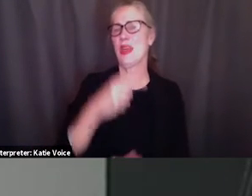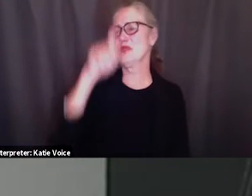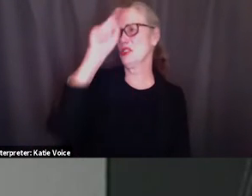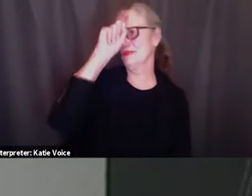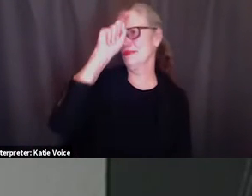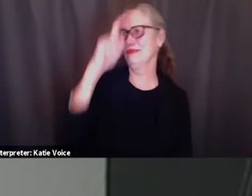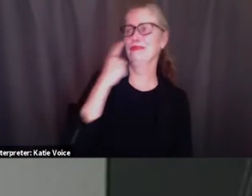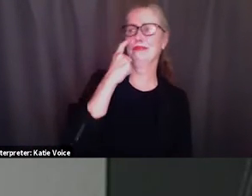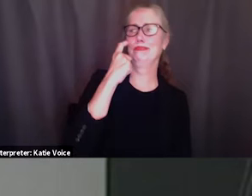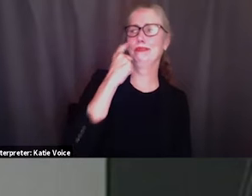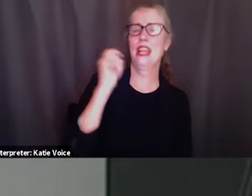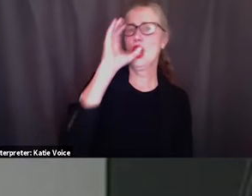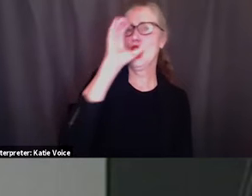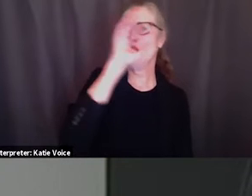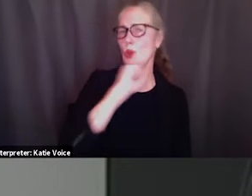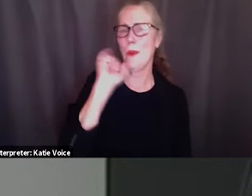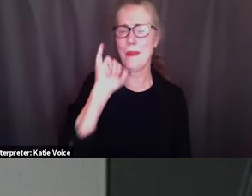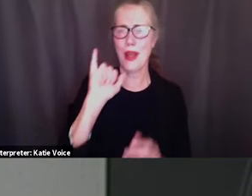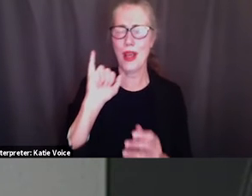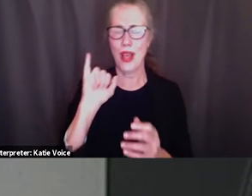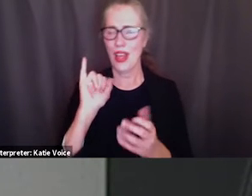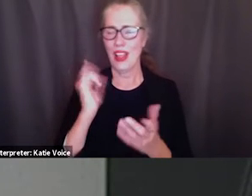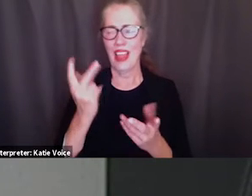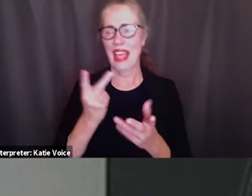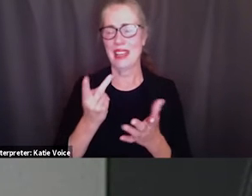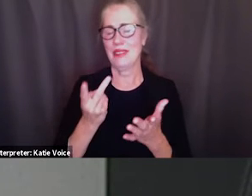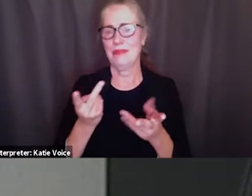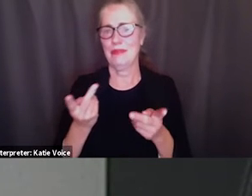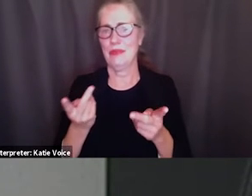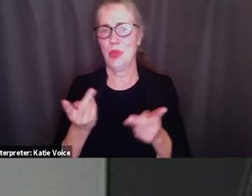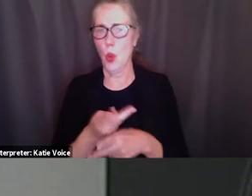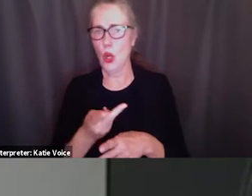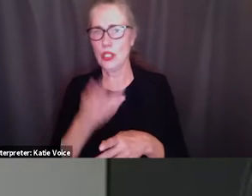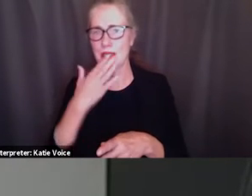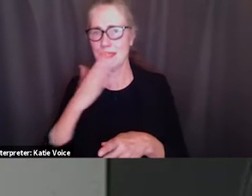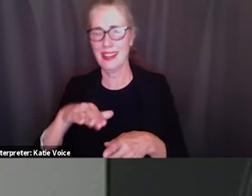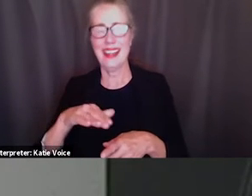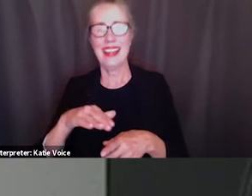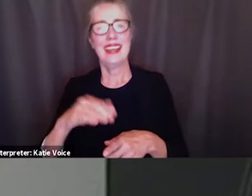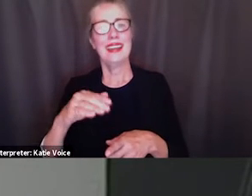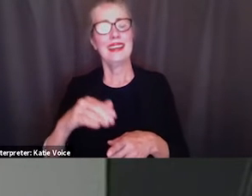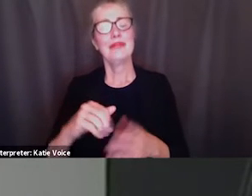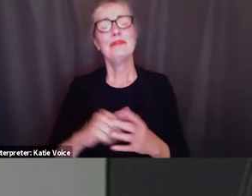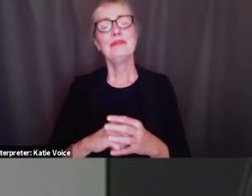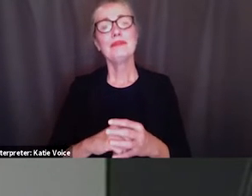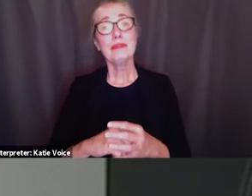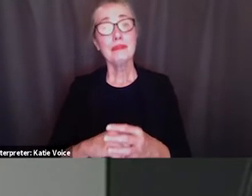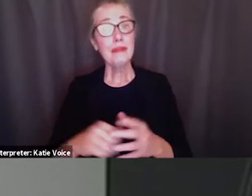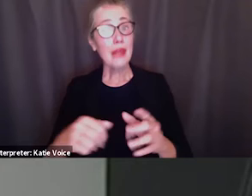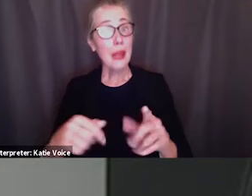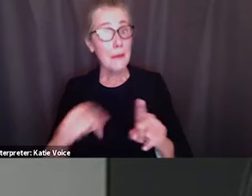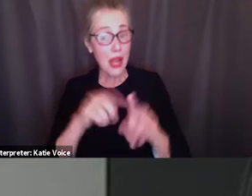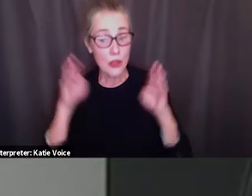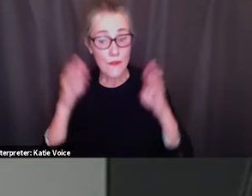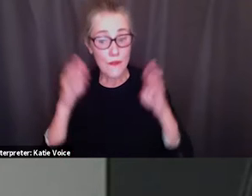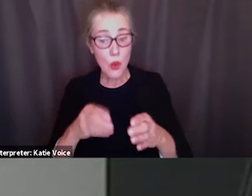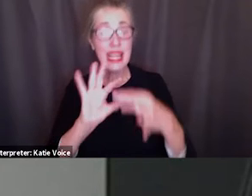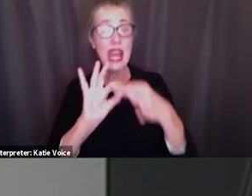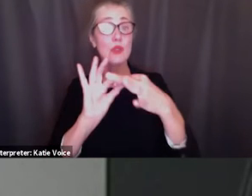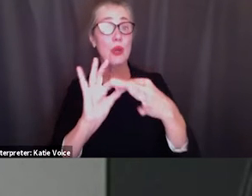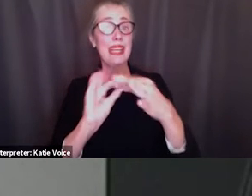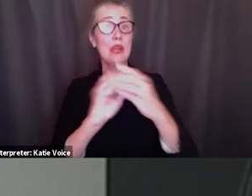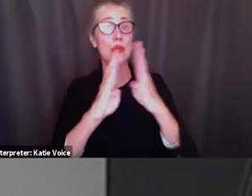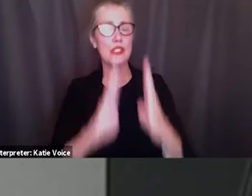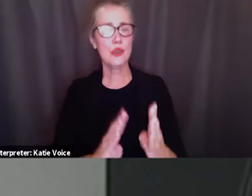ellos asuman lo peor de lo que estamos haciendo. Y otra cosa en la que me he estado enfocando es conectarme con los